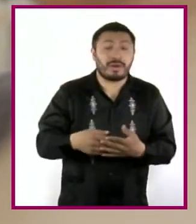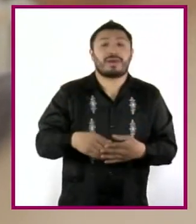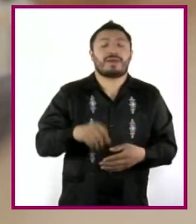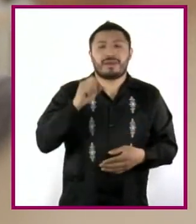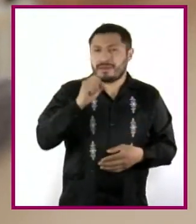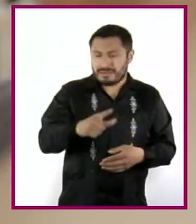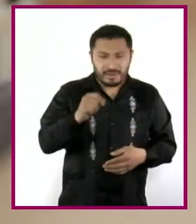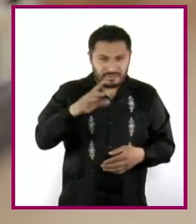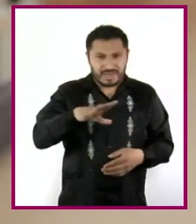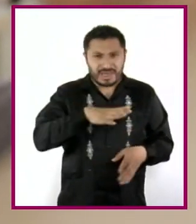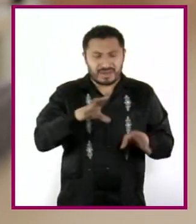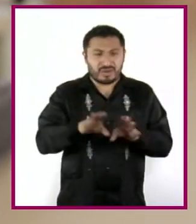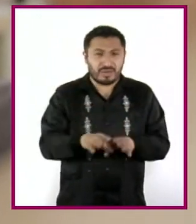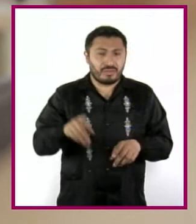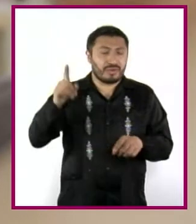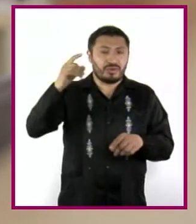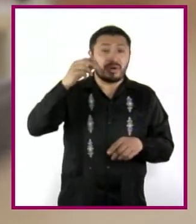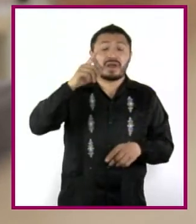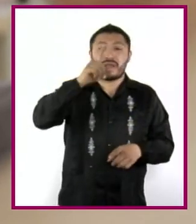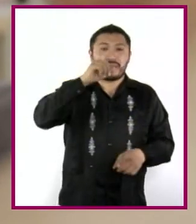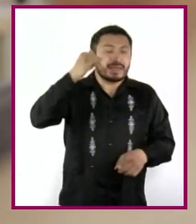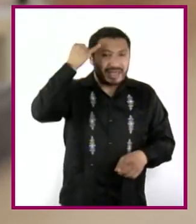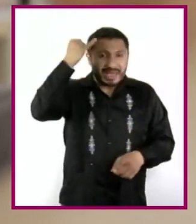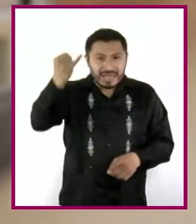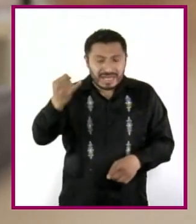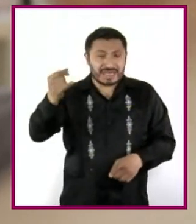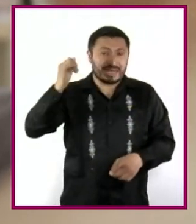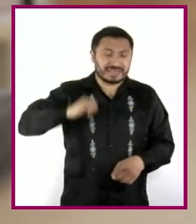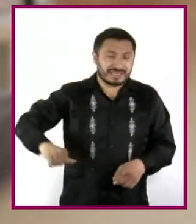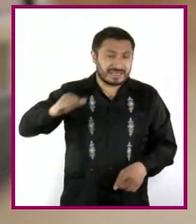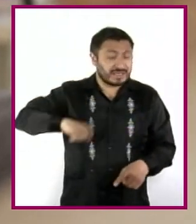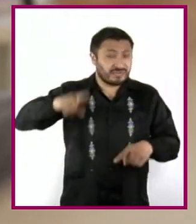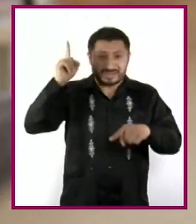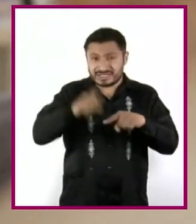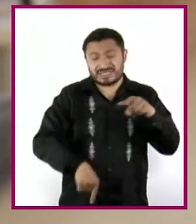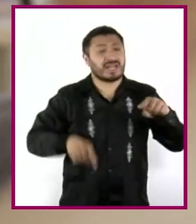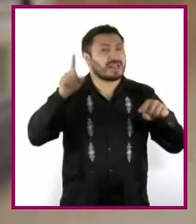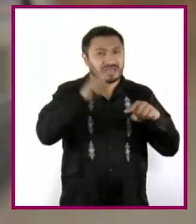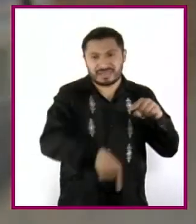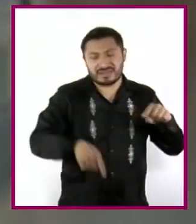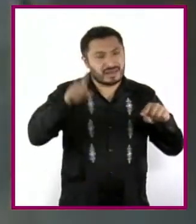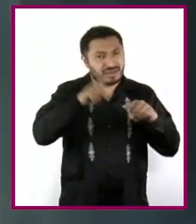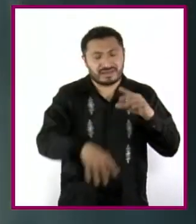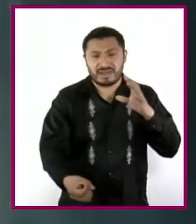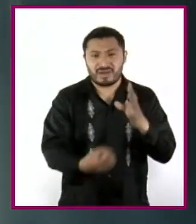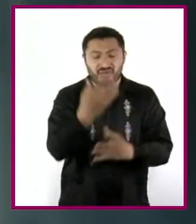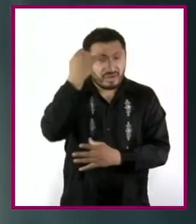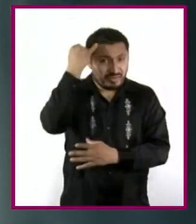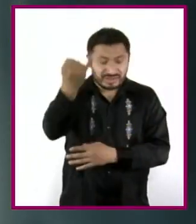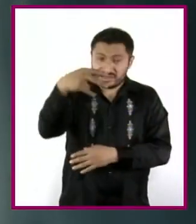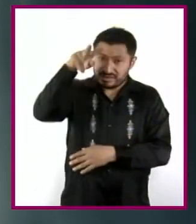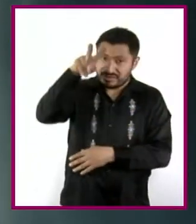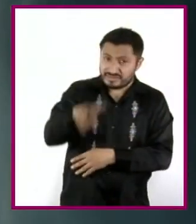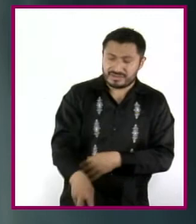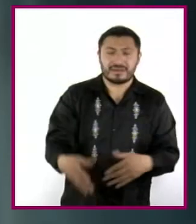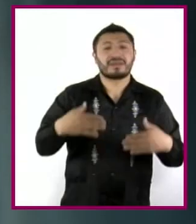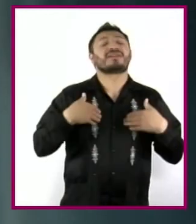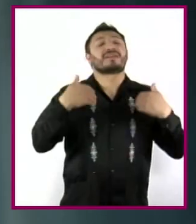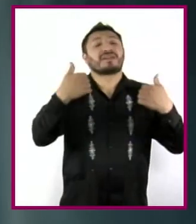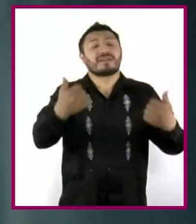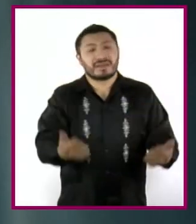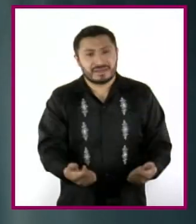proceso de desmitologización que derivó en un nuevo cambio de paradigma, en un nuevo modelo de entender